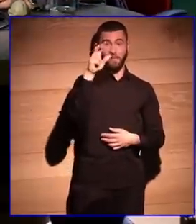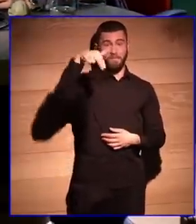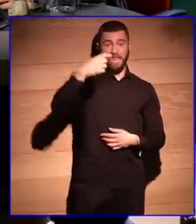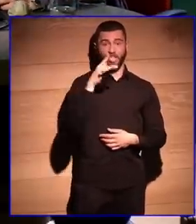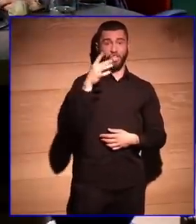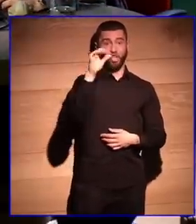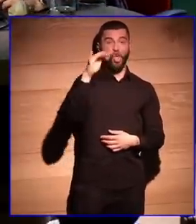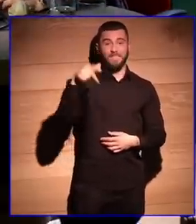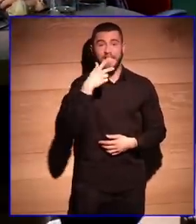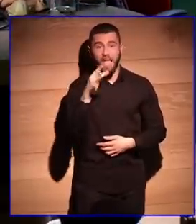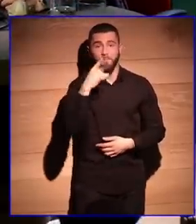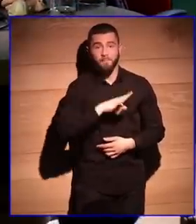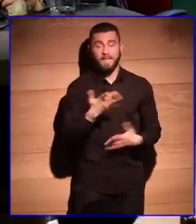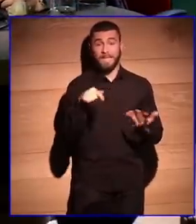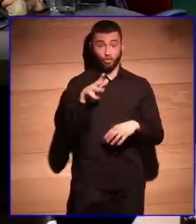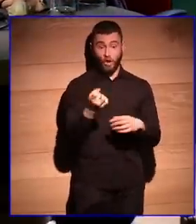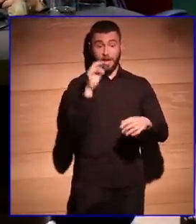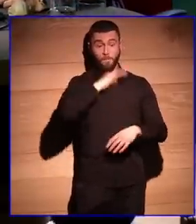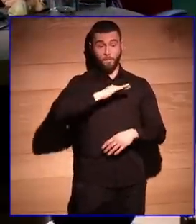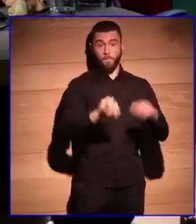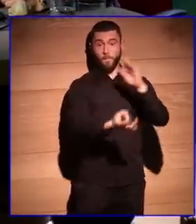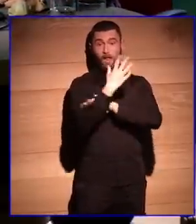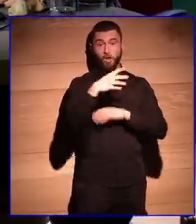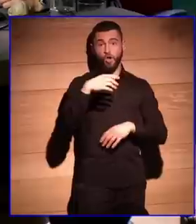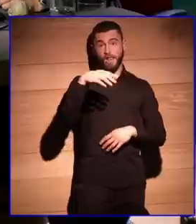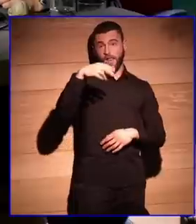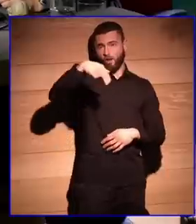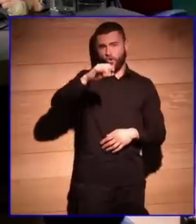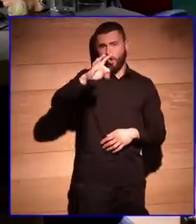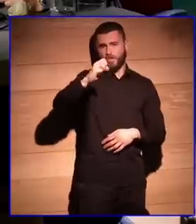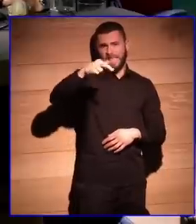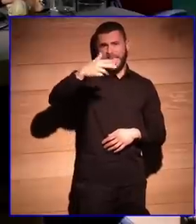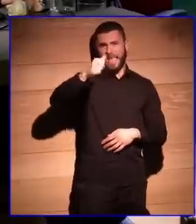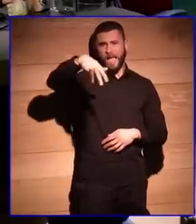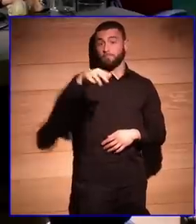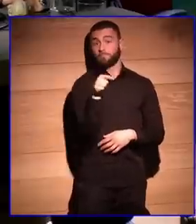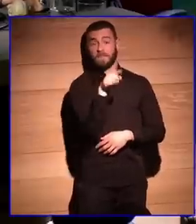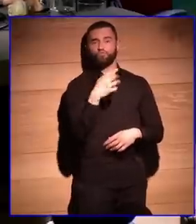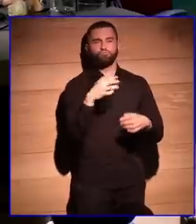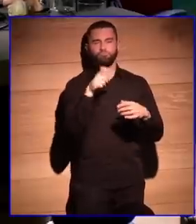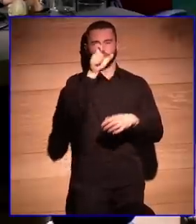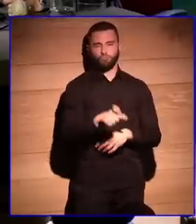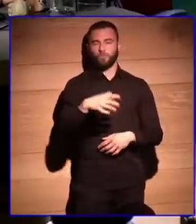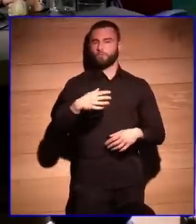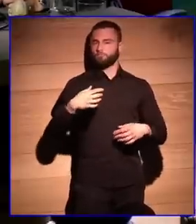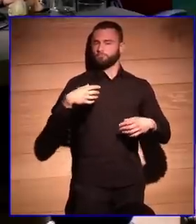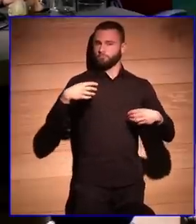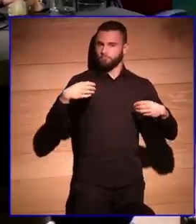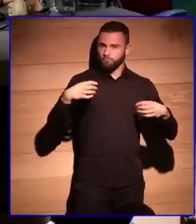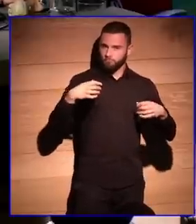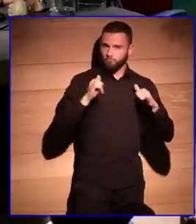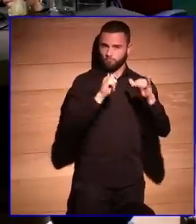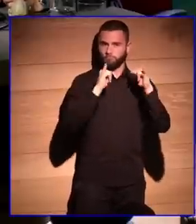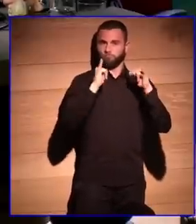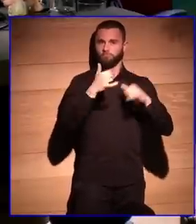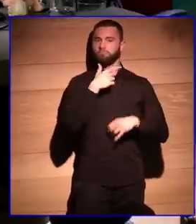Kevin Costner, que el malo que sale, el sheriff de Nottingham, sí. es un tipo divertido, gracioso. Uh-huh. Es un malo,